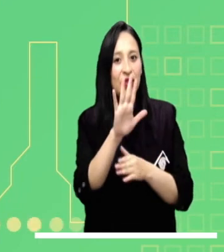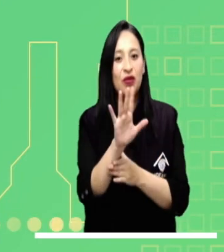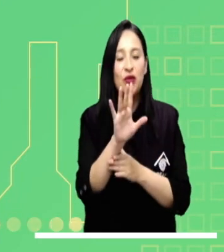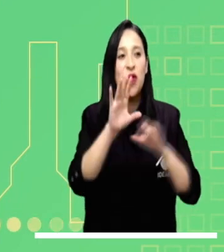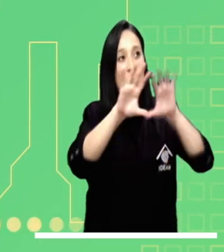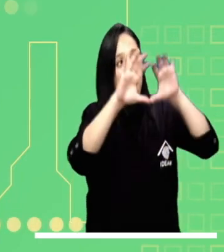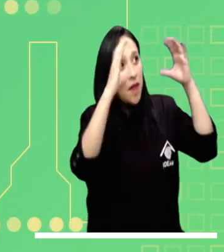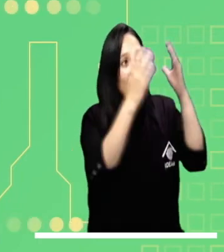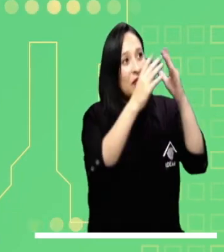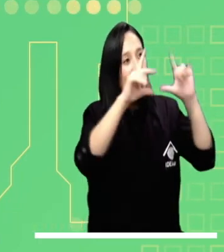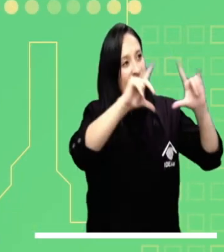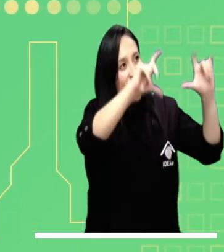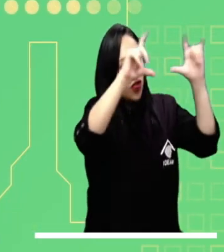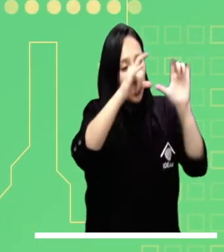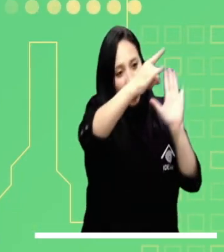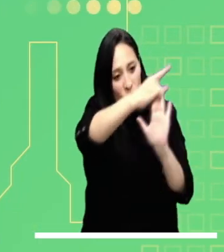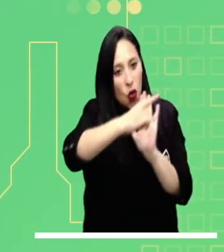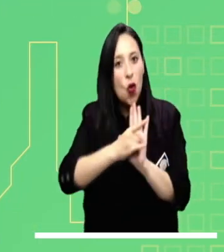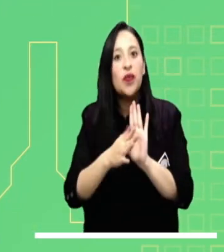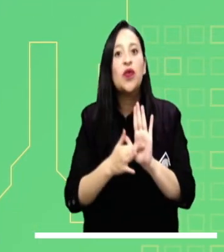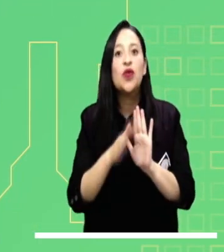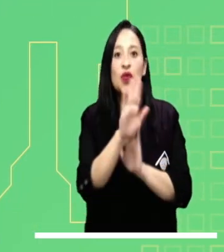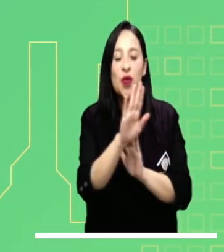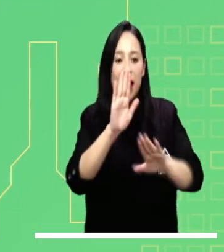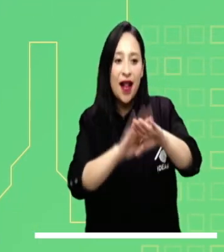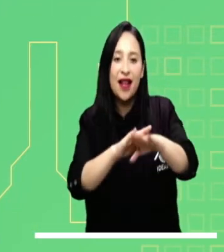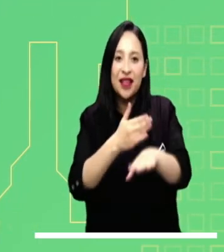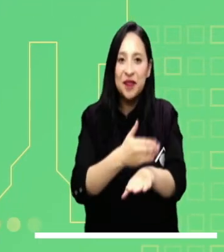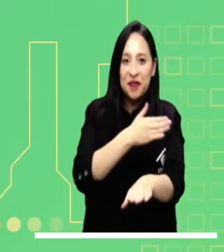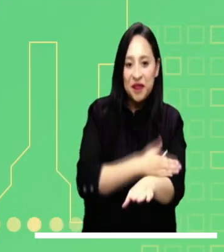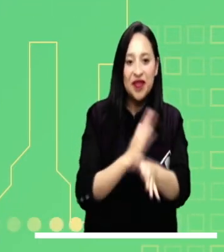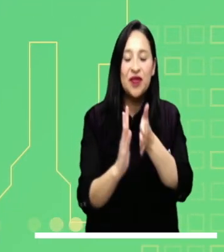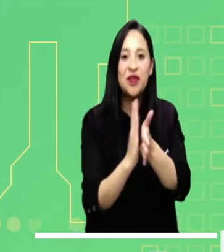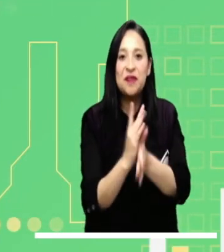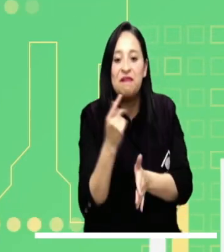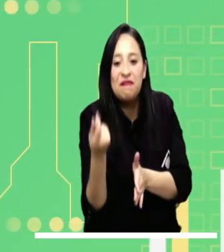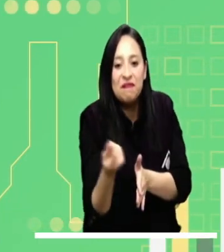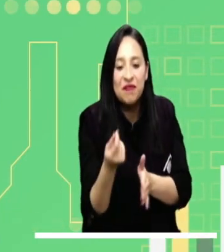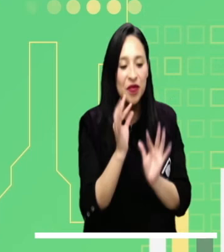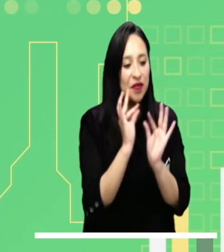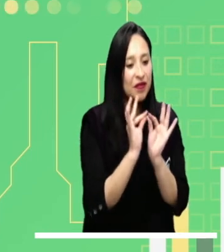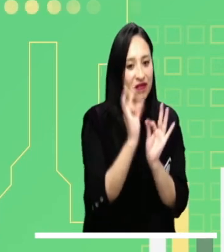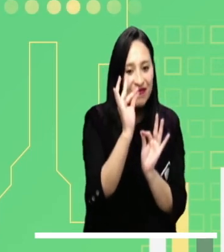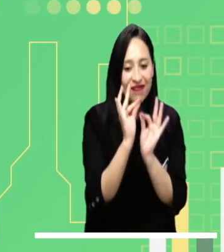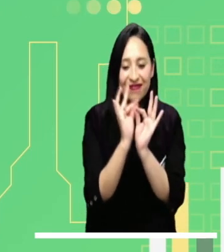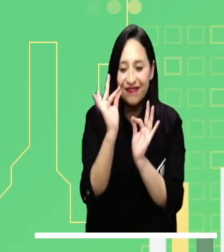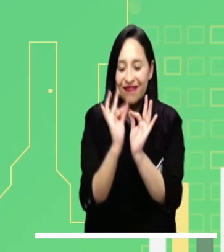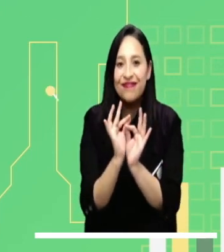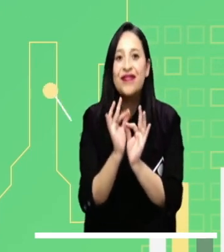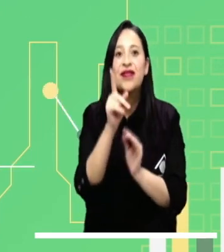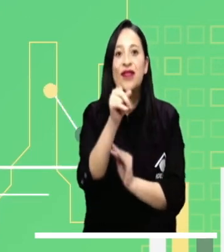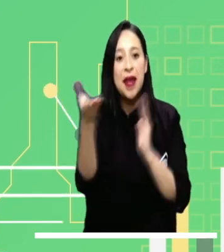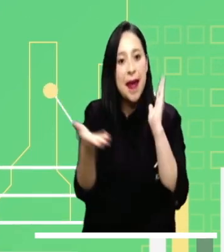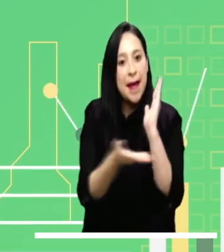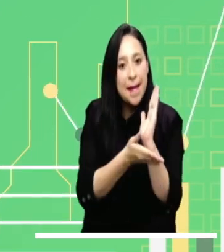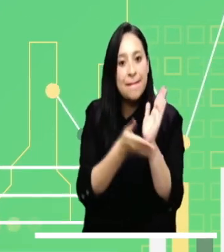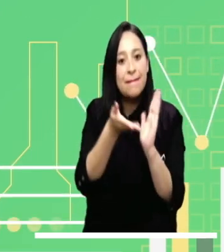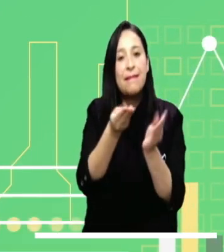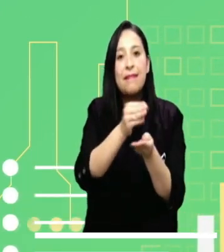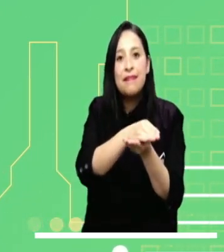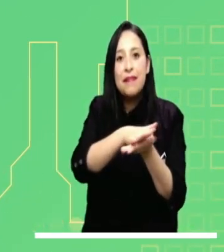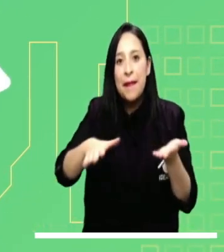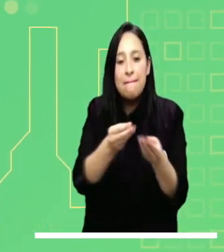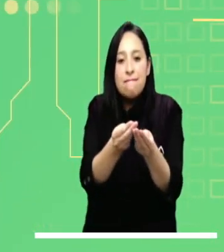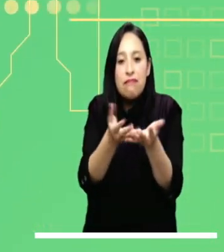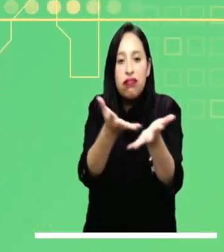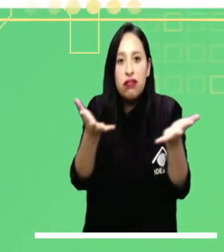estado del tiempo, las imágenes satelitales y conozca las principales alertas tempranas. Información detallada a nivel municipal,